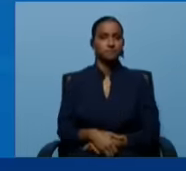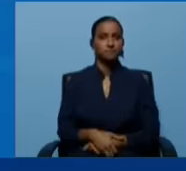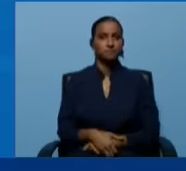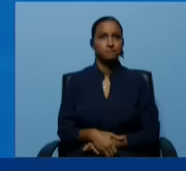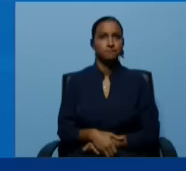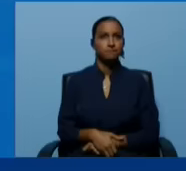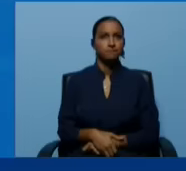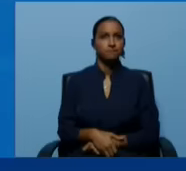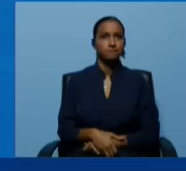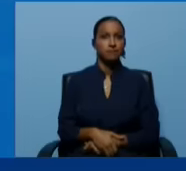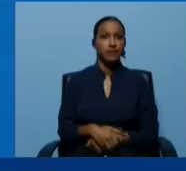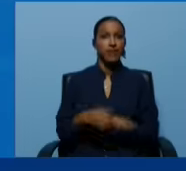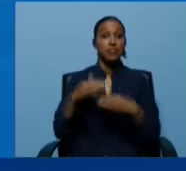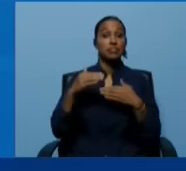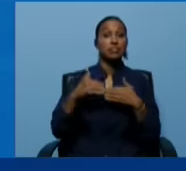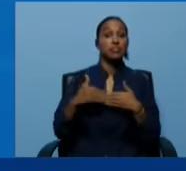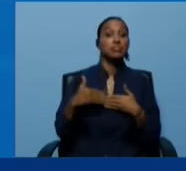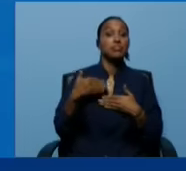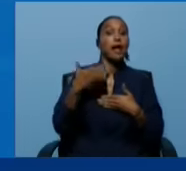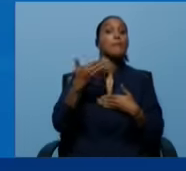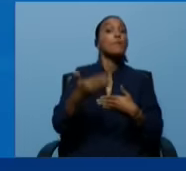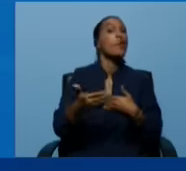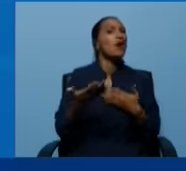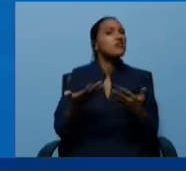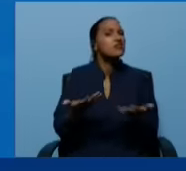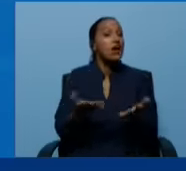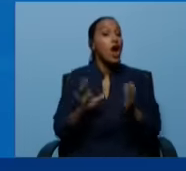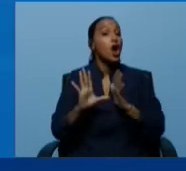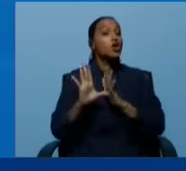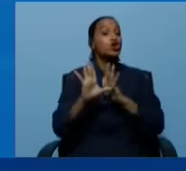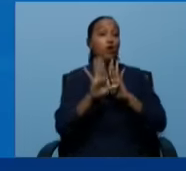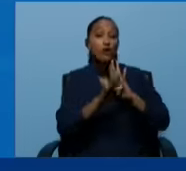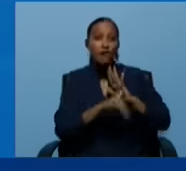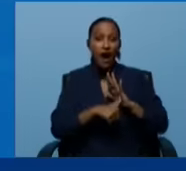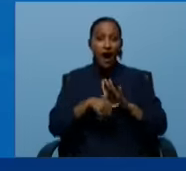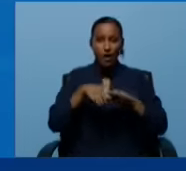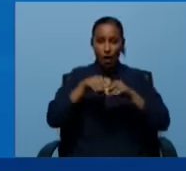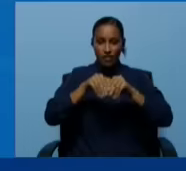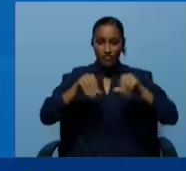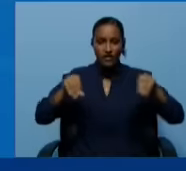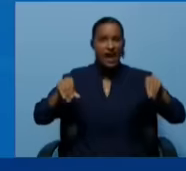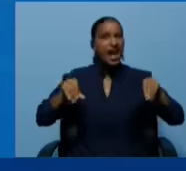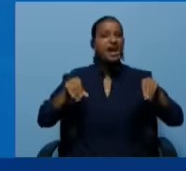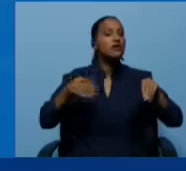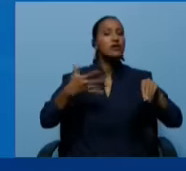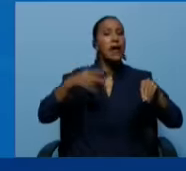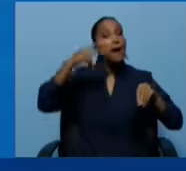el arrebato. Le robaron la mitad del territorio a México.